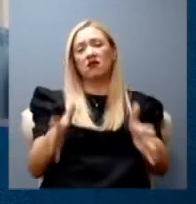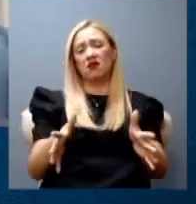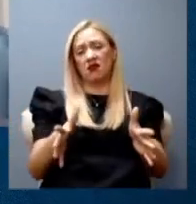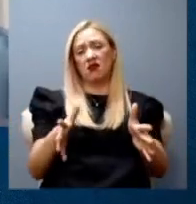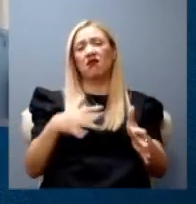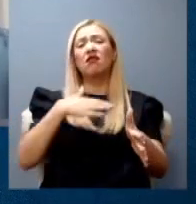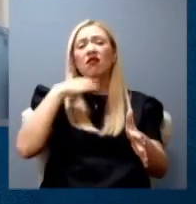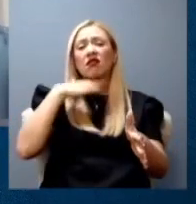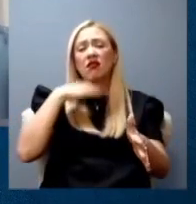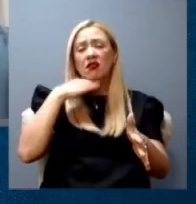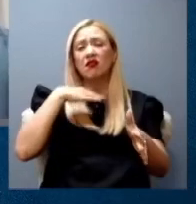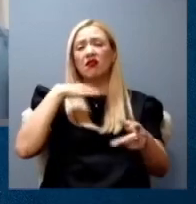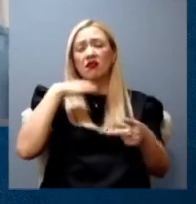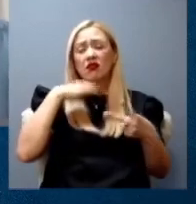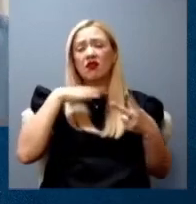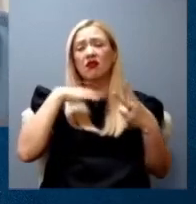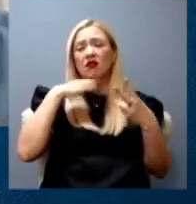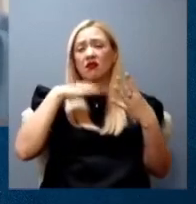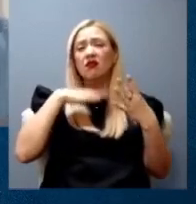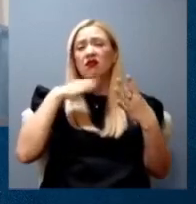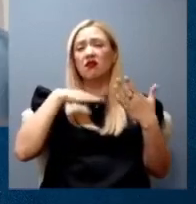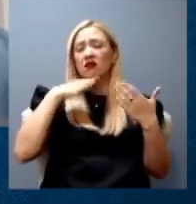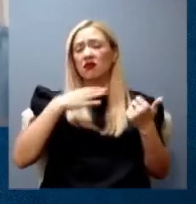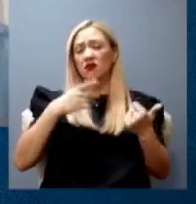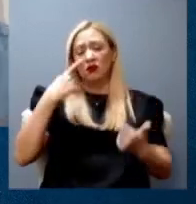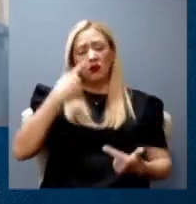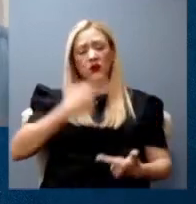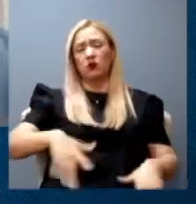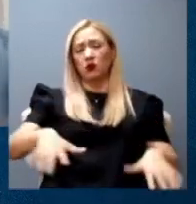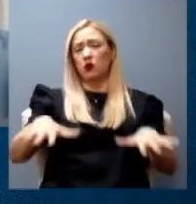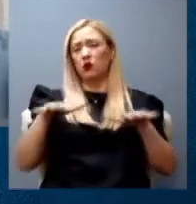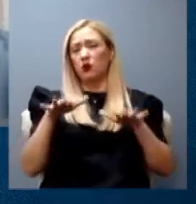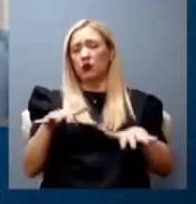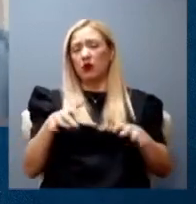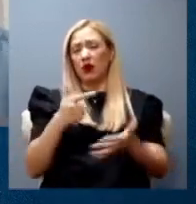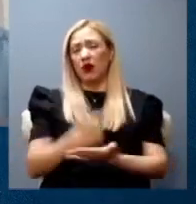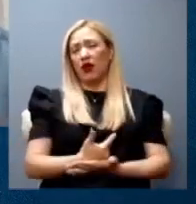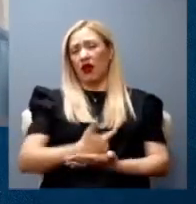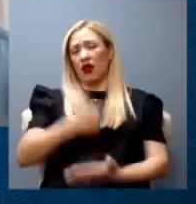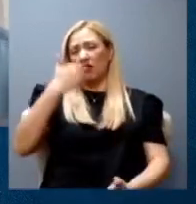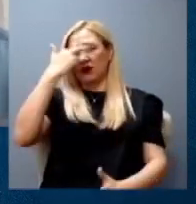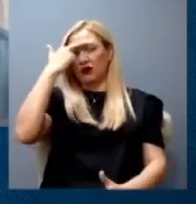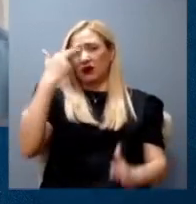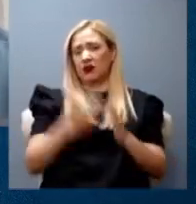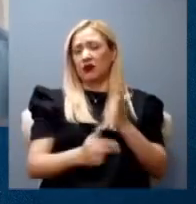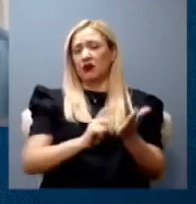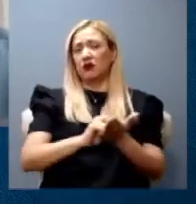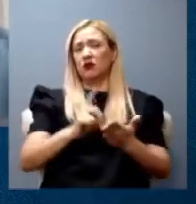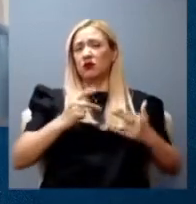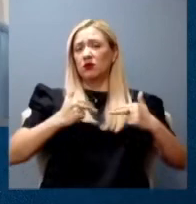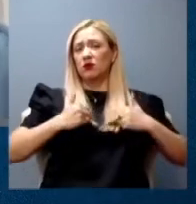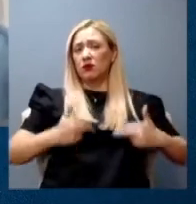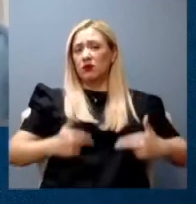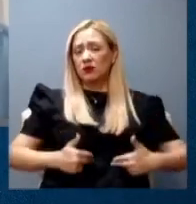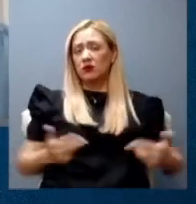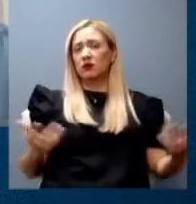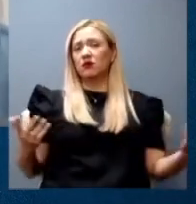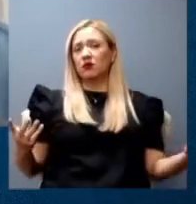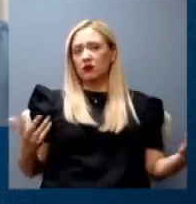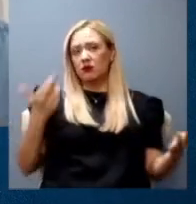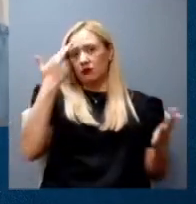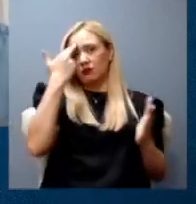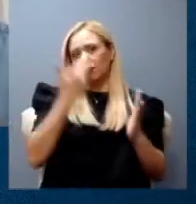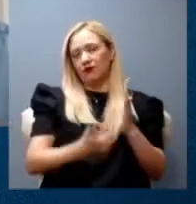impunidad cuando se trata de estas atrocidades o graves violaciones a los derechos humanos e infracciones al VIH.